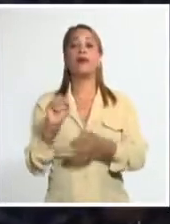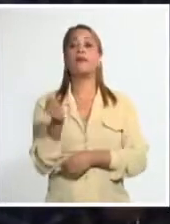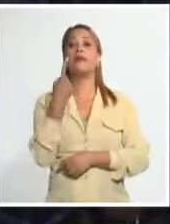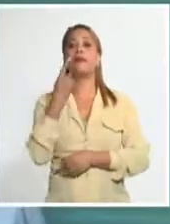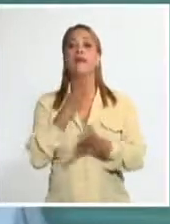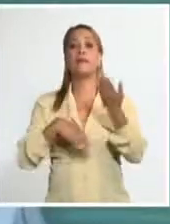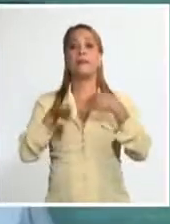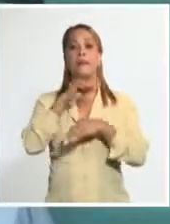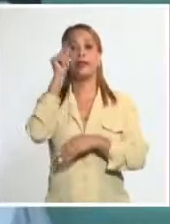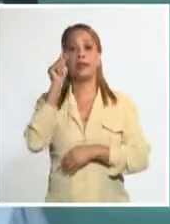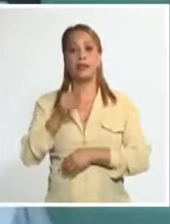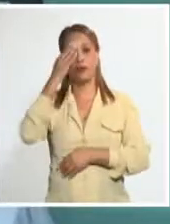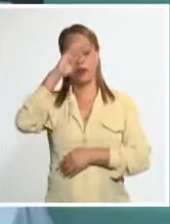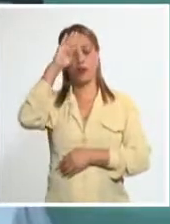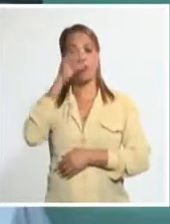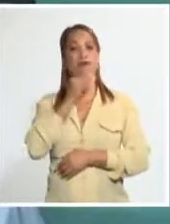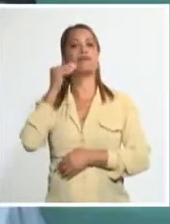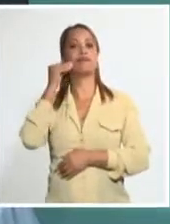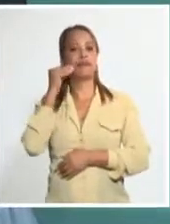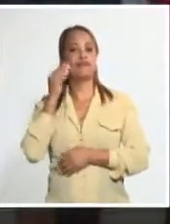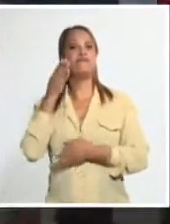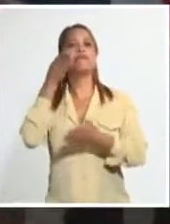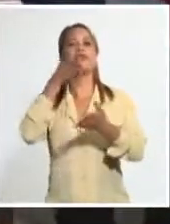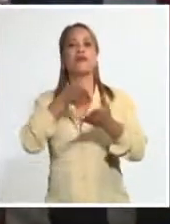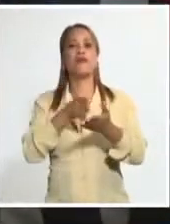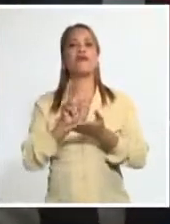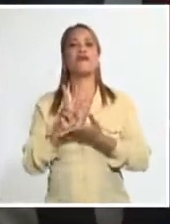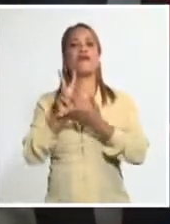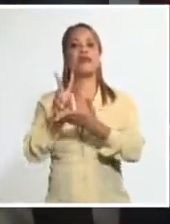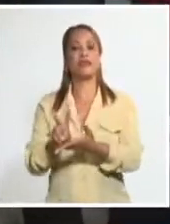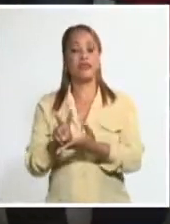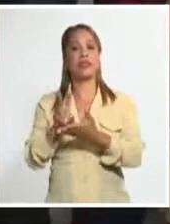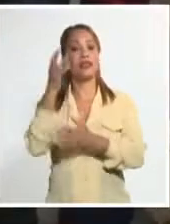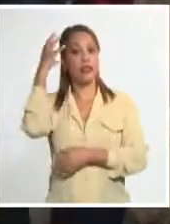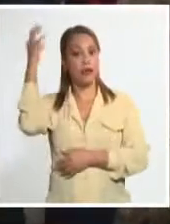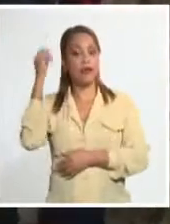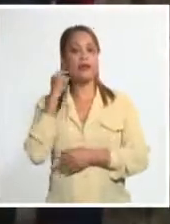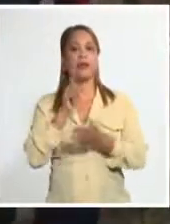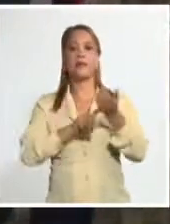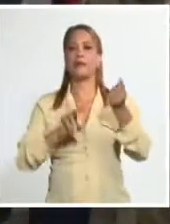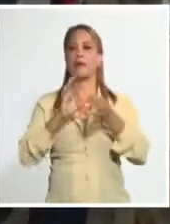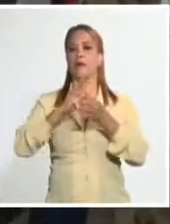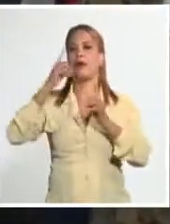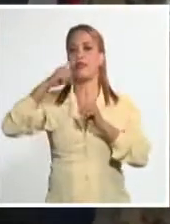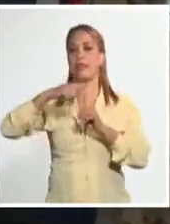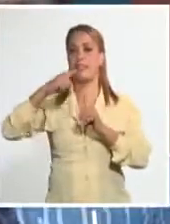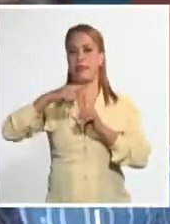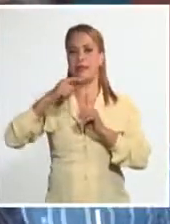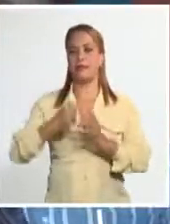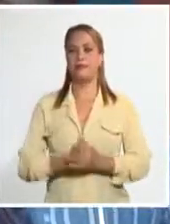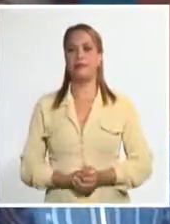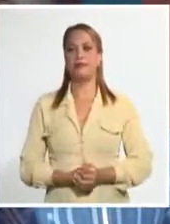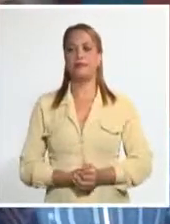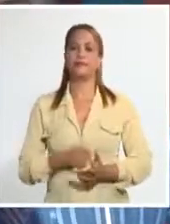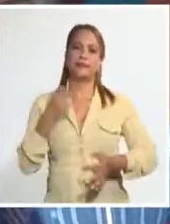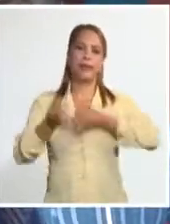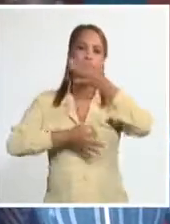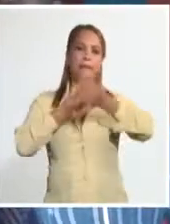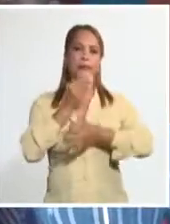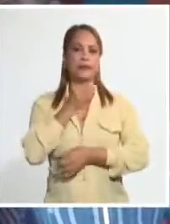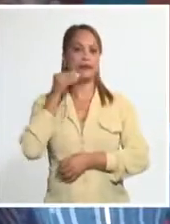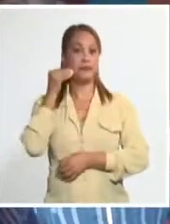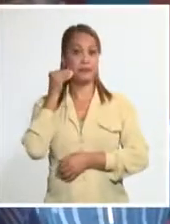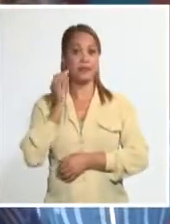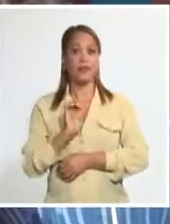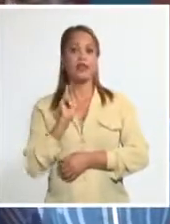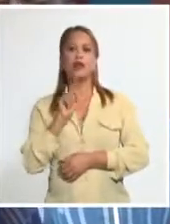Cuba, Manuel Marrero Cruz, como parte de la visita gubernamental a la provincia de Guantánamo. Aquí, bueno,